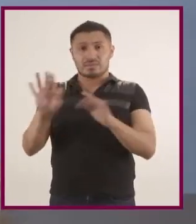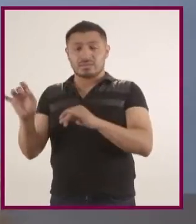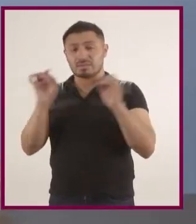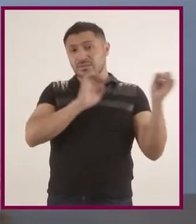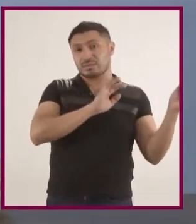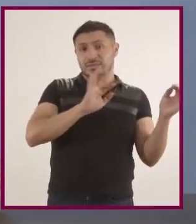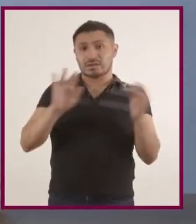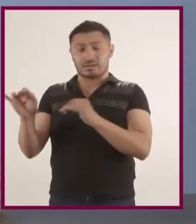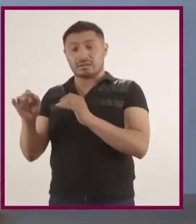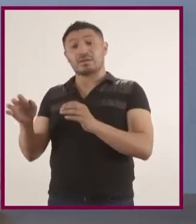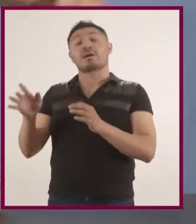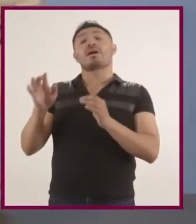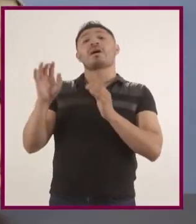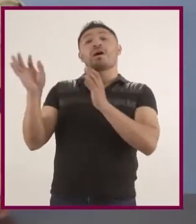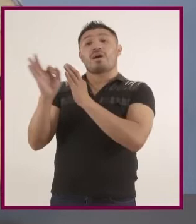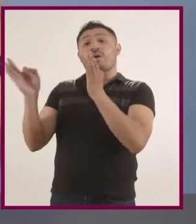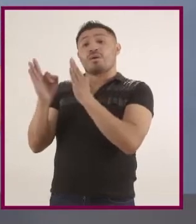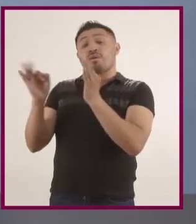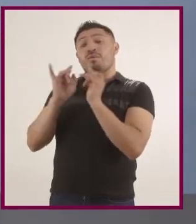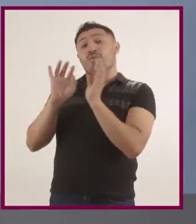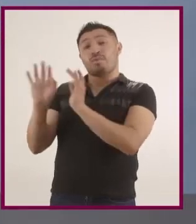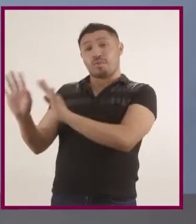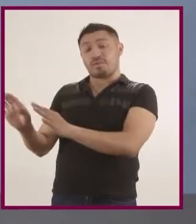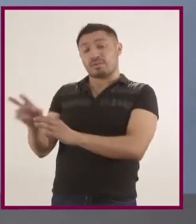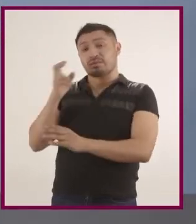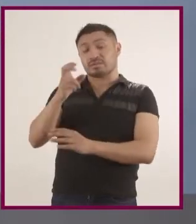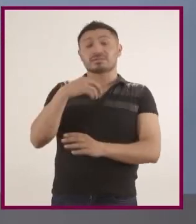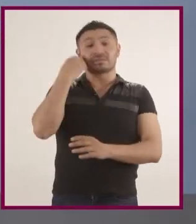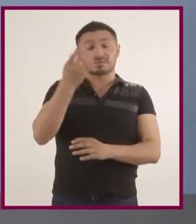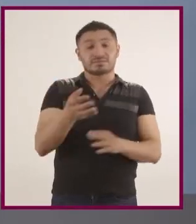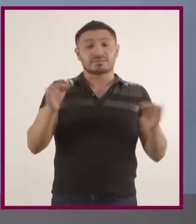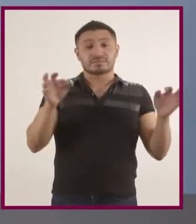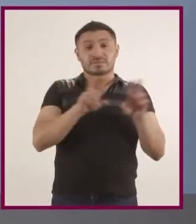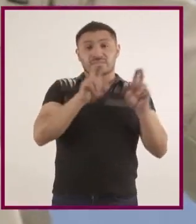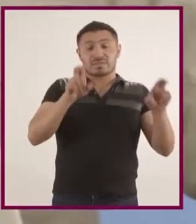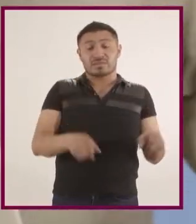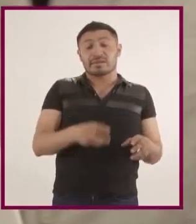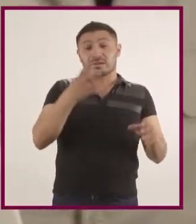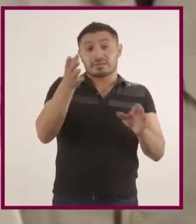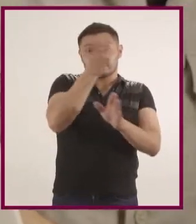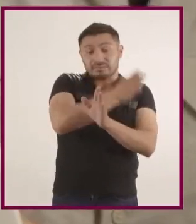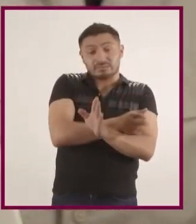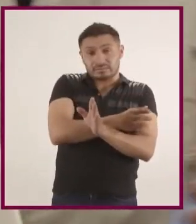y por aquí ya va a salir frío por eso queremos que estén los hielos justamente